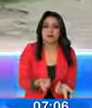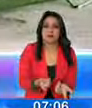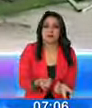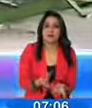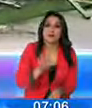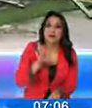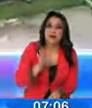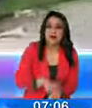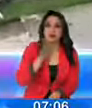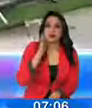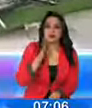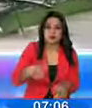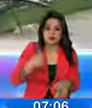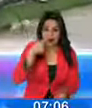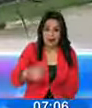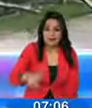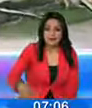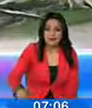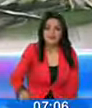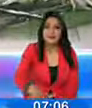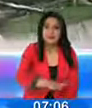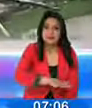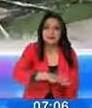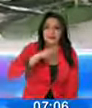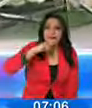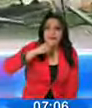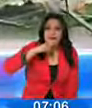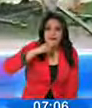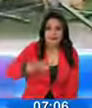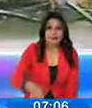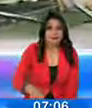del congelamiento de los cilindros. Luego de esto,